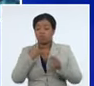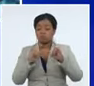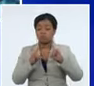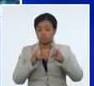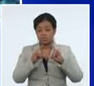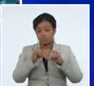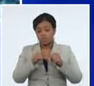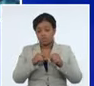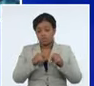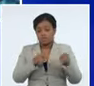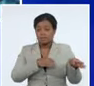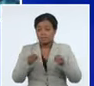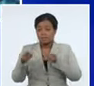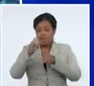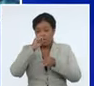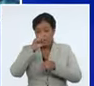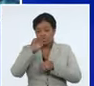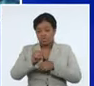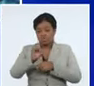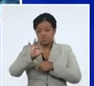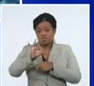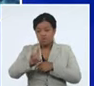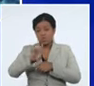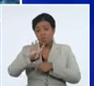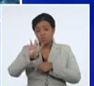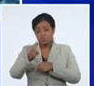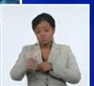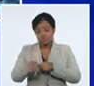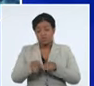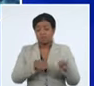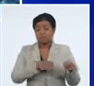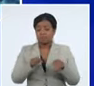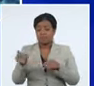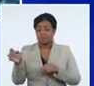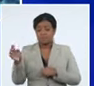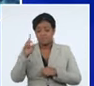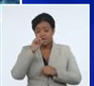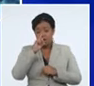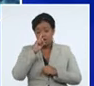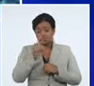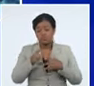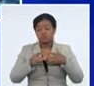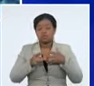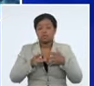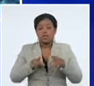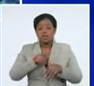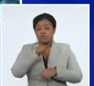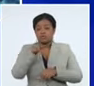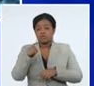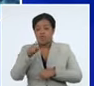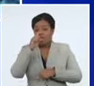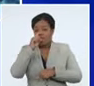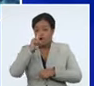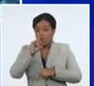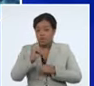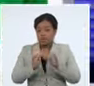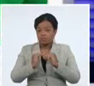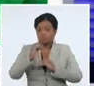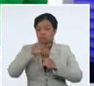a 89, 4, y finalmente no fallece ninguna persona de 90 años y